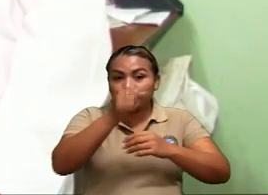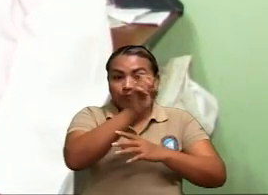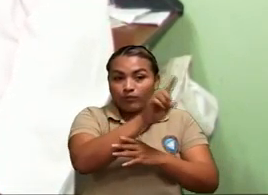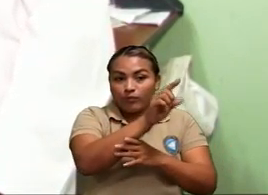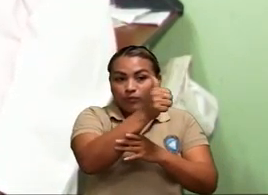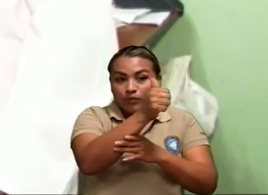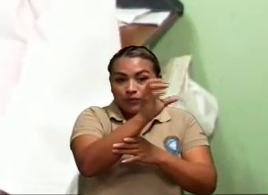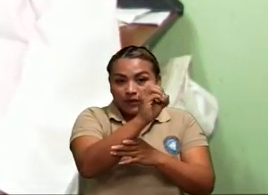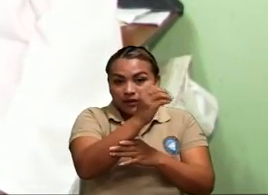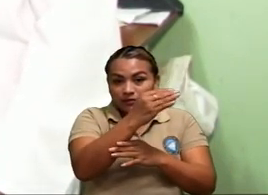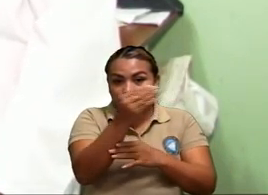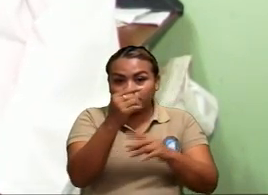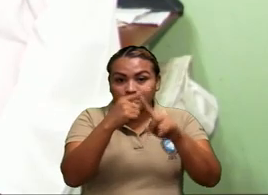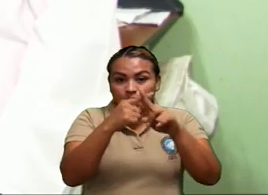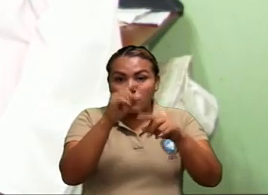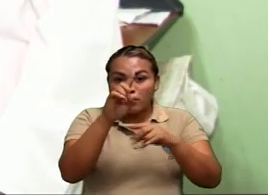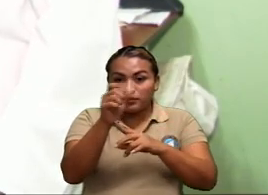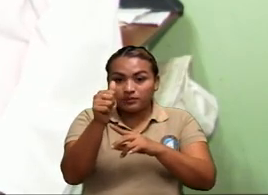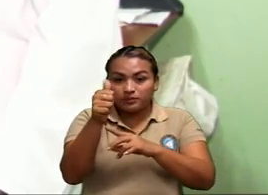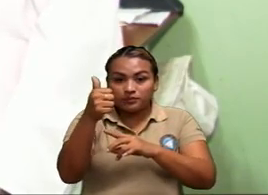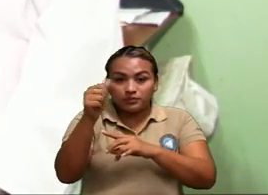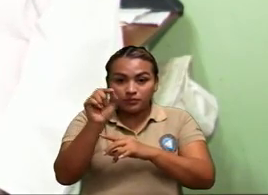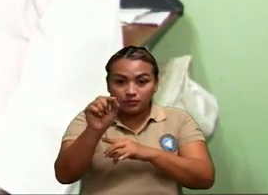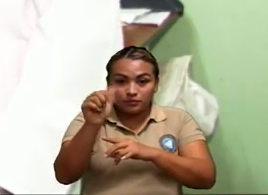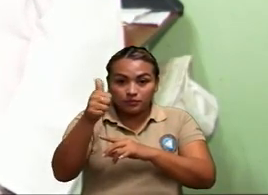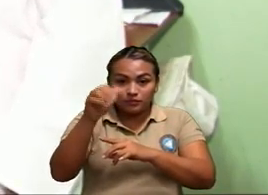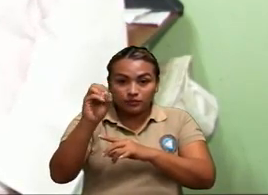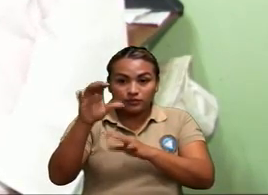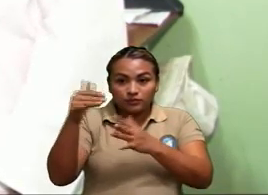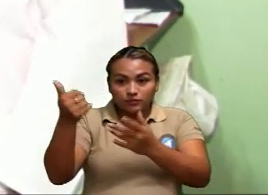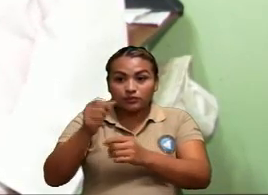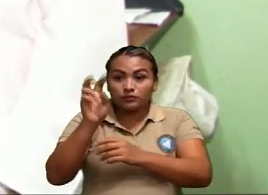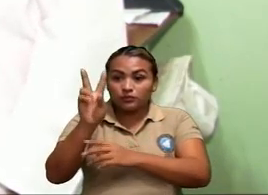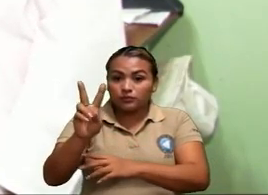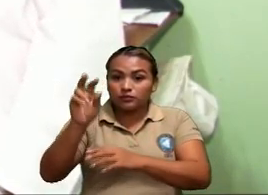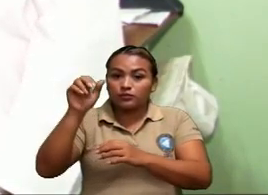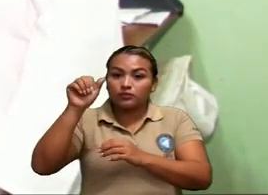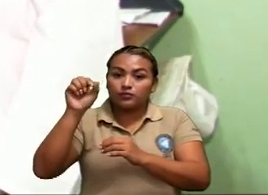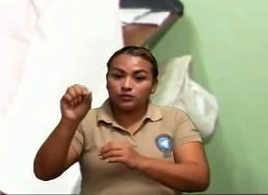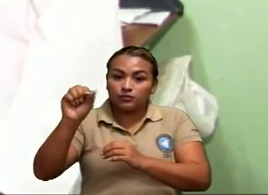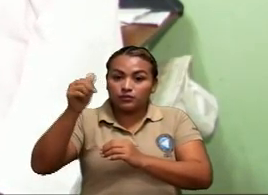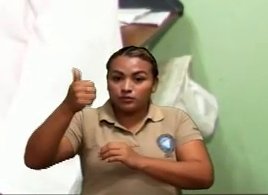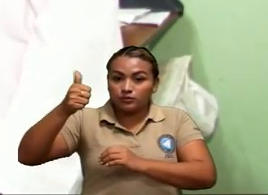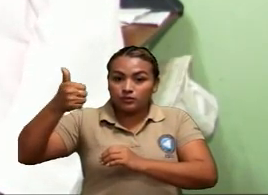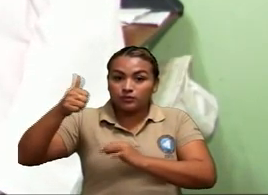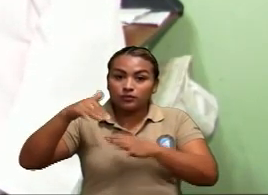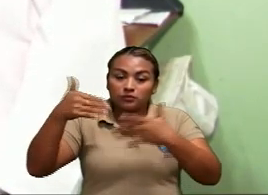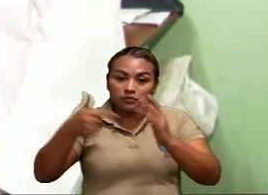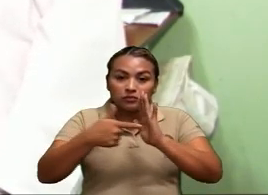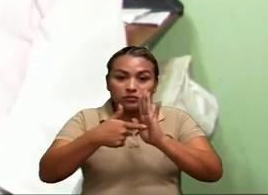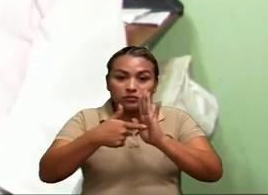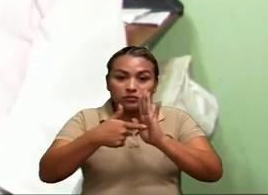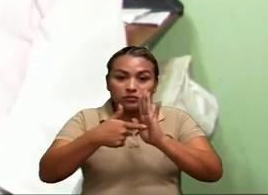por 1,60, 2,56. Entonces, si pesa 80 kilos, se divide